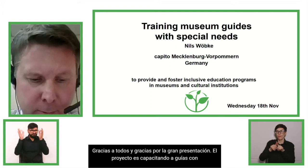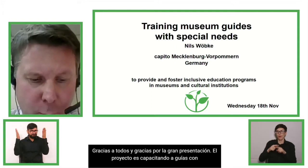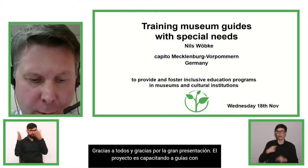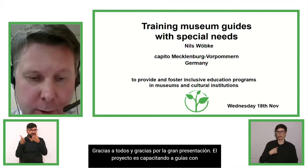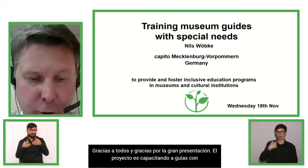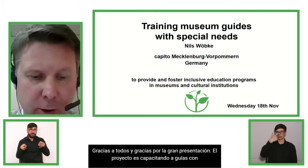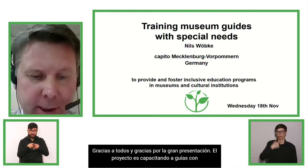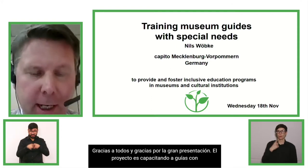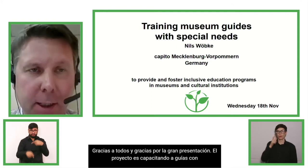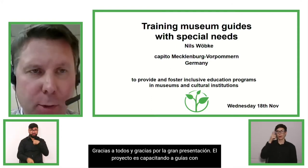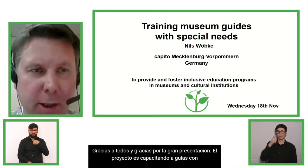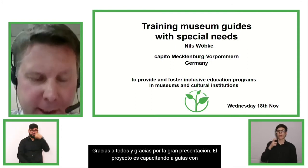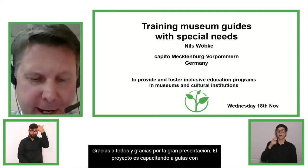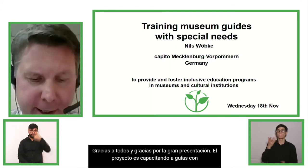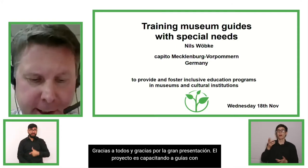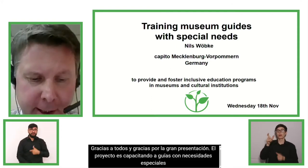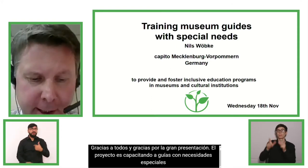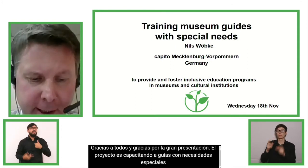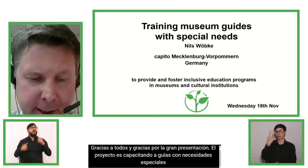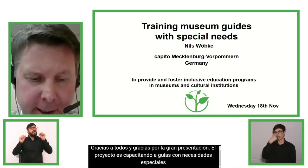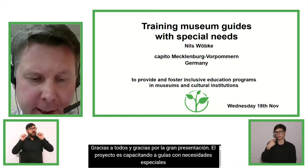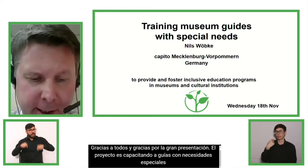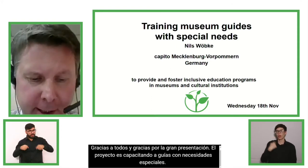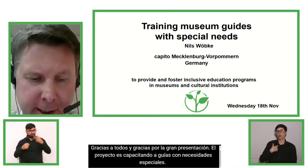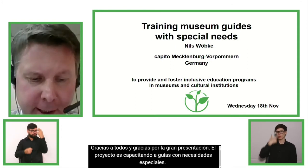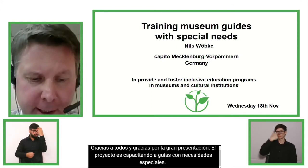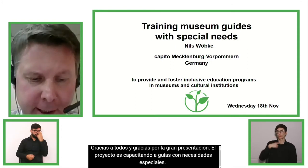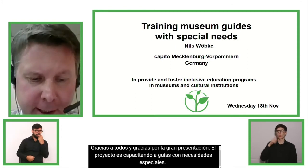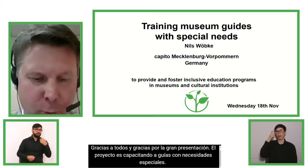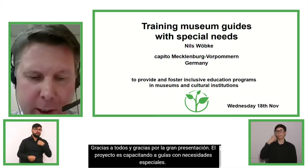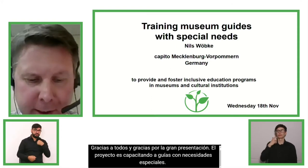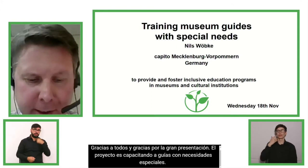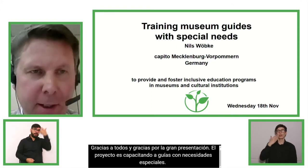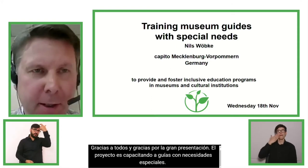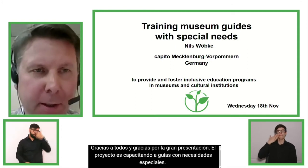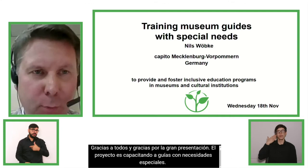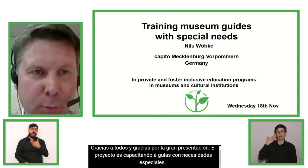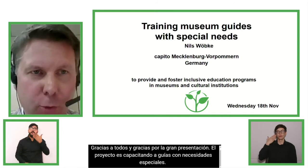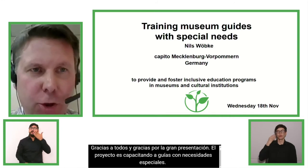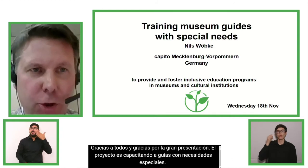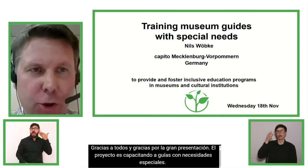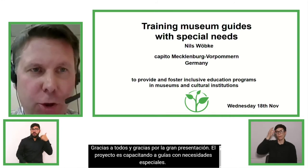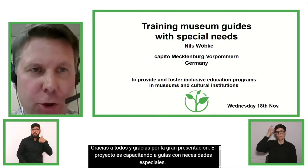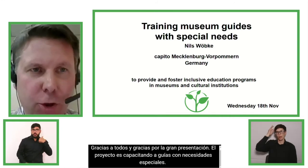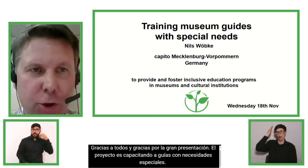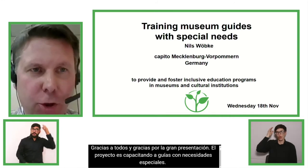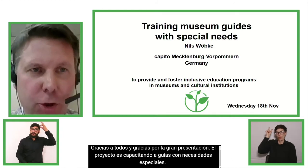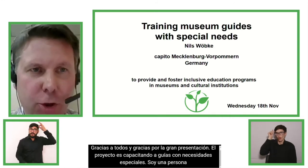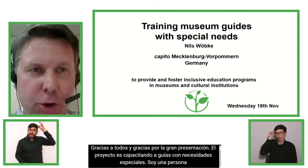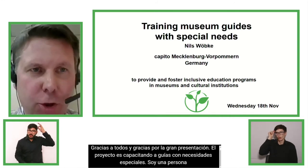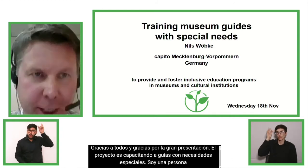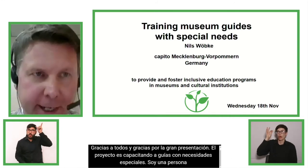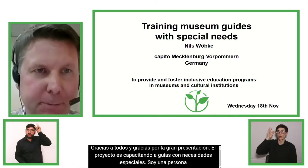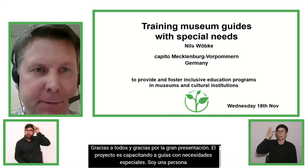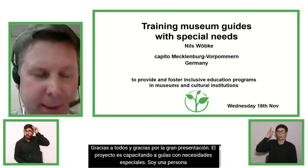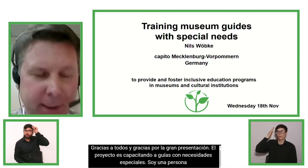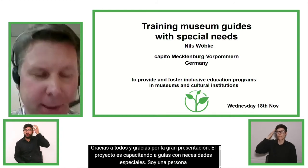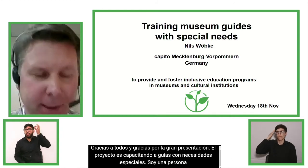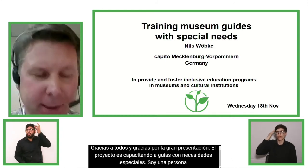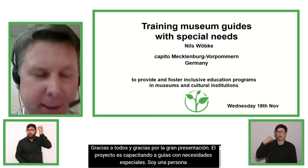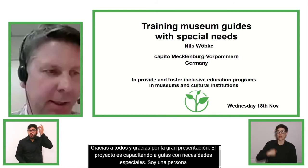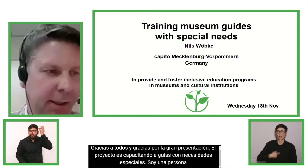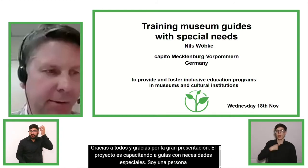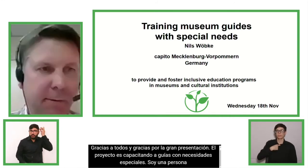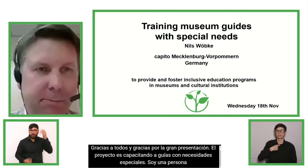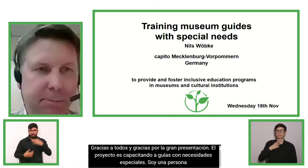persona blanca, un hombre blanco, con pelo corto rubio, que tiene una camisa azul y una